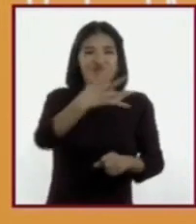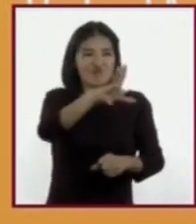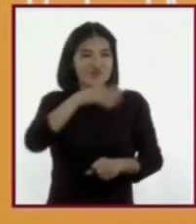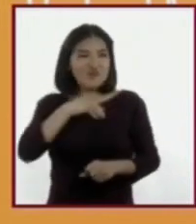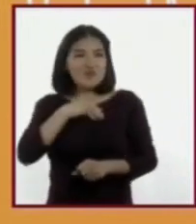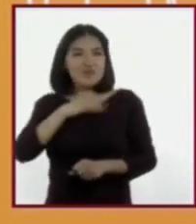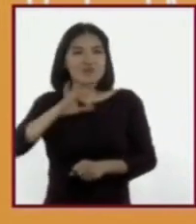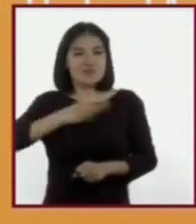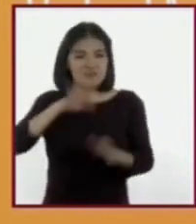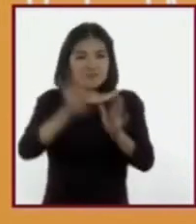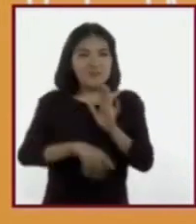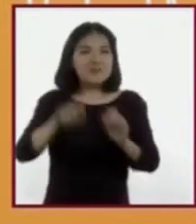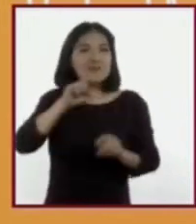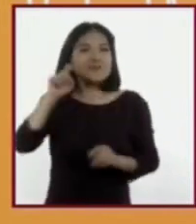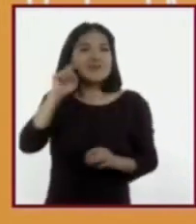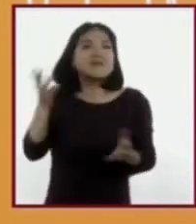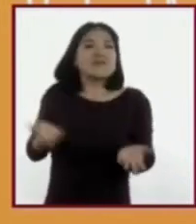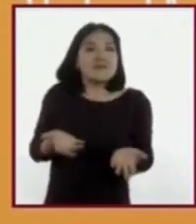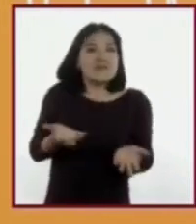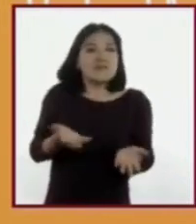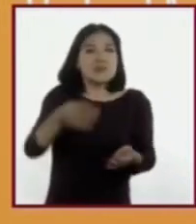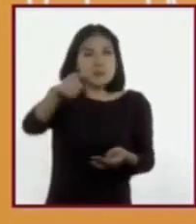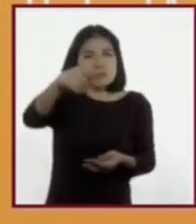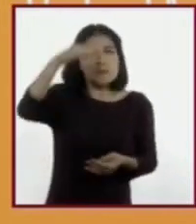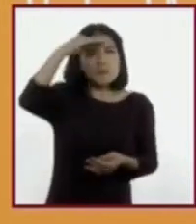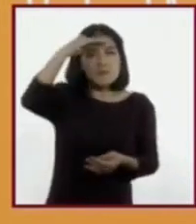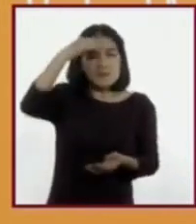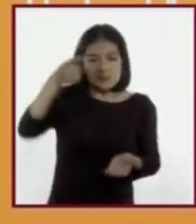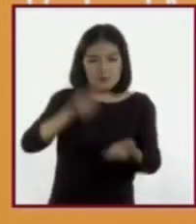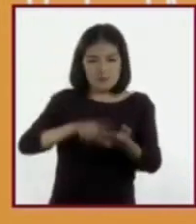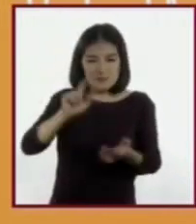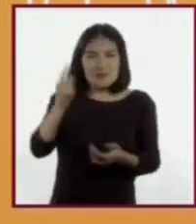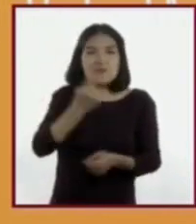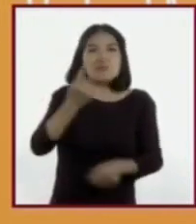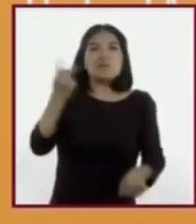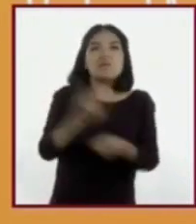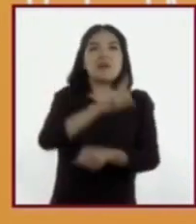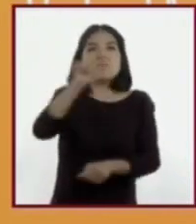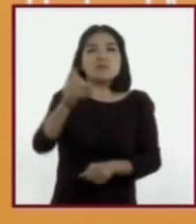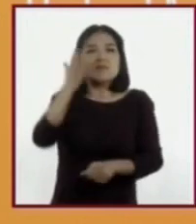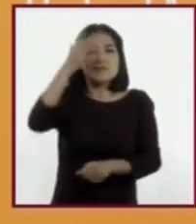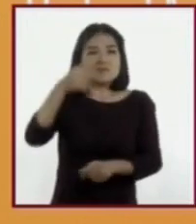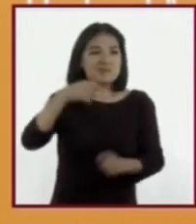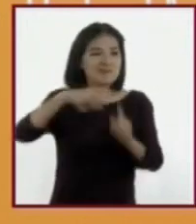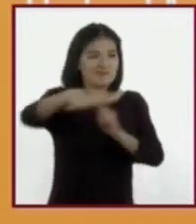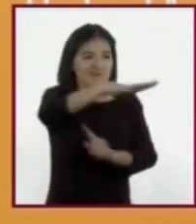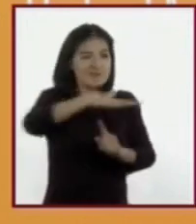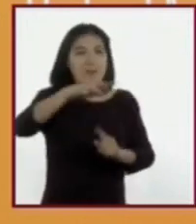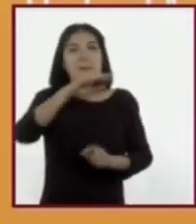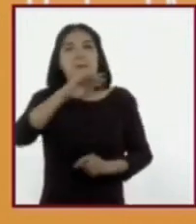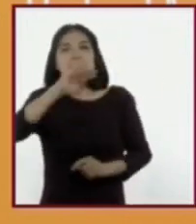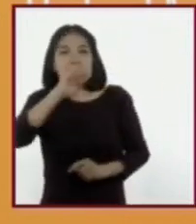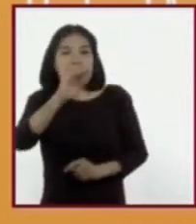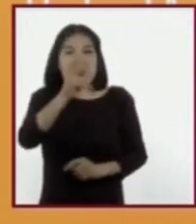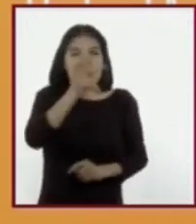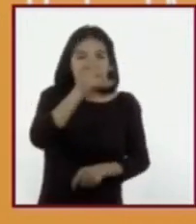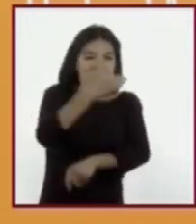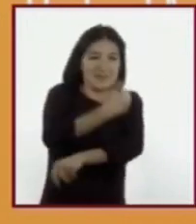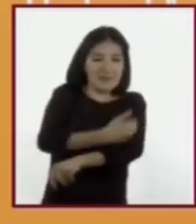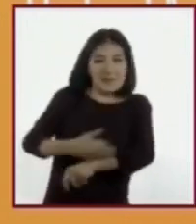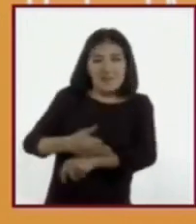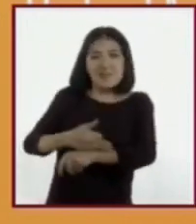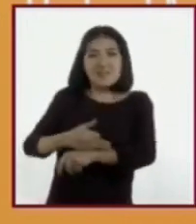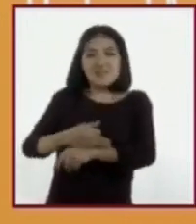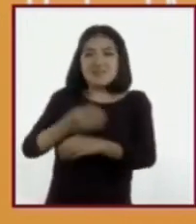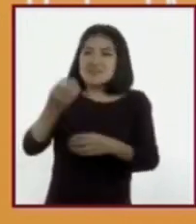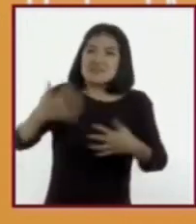mismos? ¿Qué cambiarían para ustedes y en su relación con las personas que quieren o están cerca? ¿A qué tendrían que